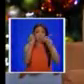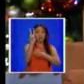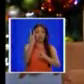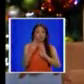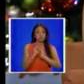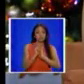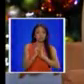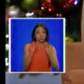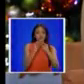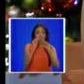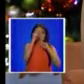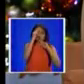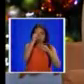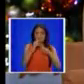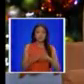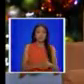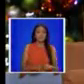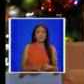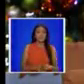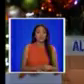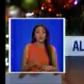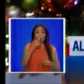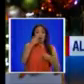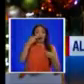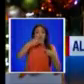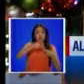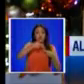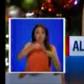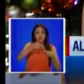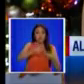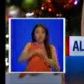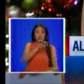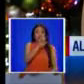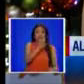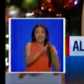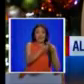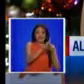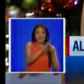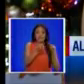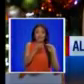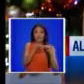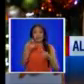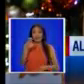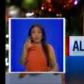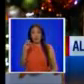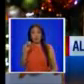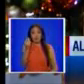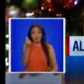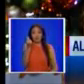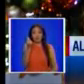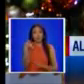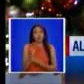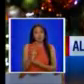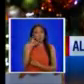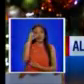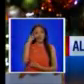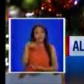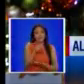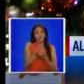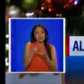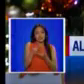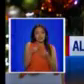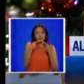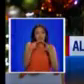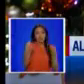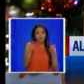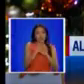8:02 a.m. Tenemos más noticias para ustedes. Las gasolinas Extra y Eco País subirán de precio esta misma semana. La medida fue anunciada